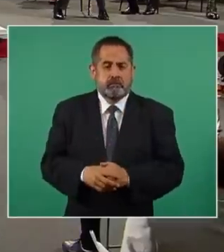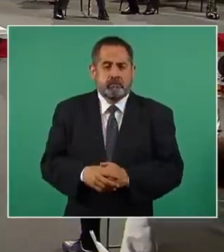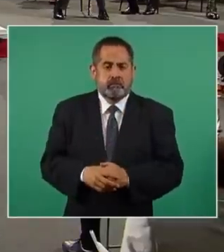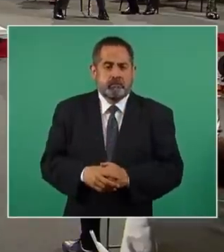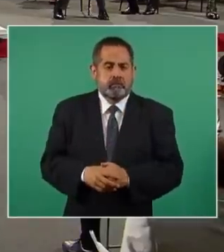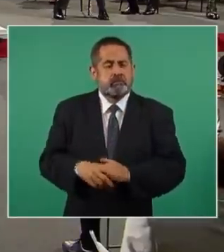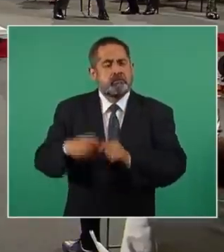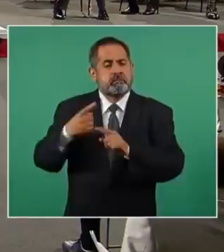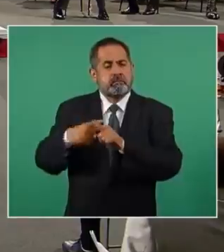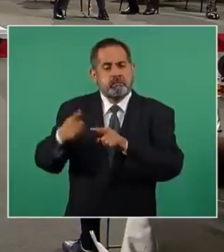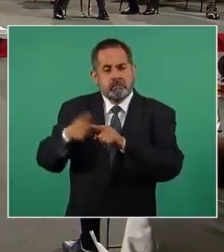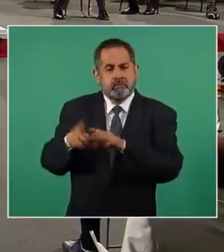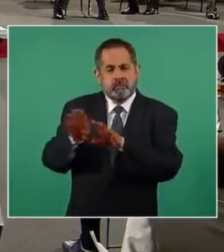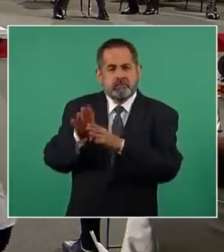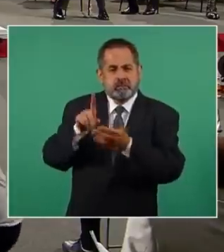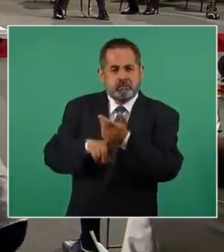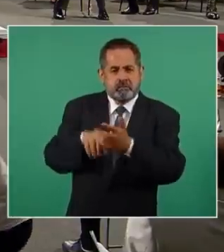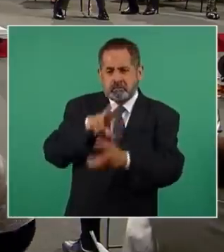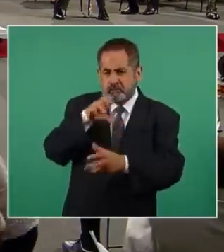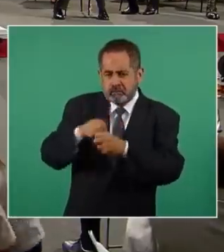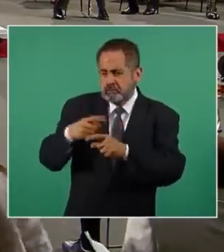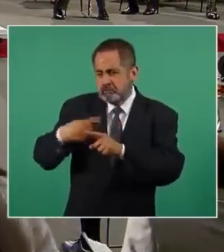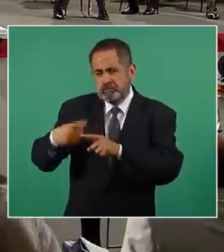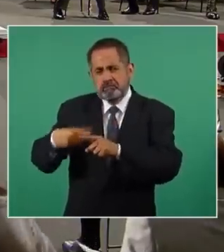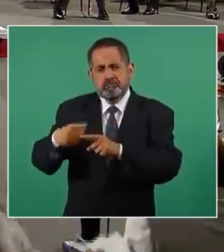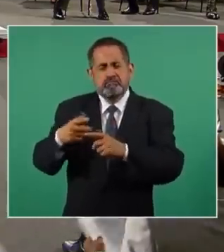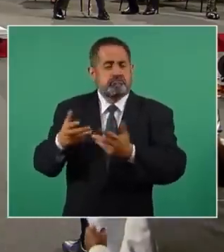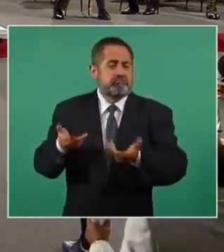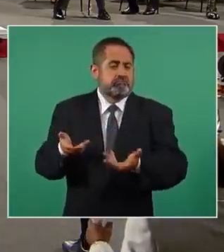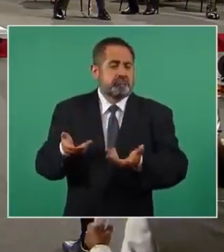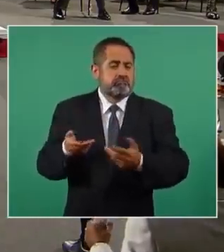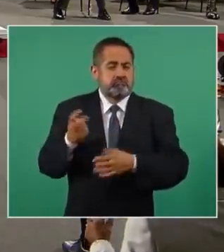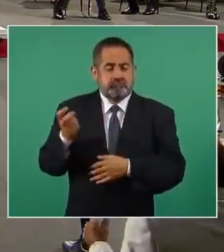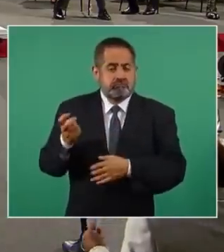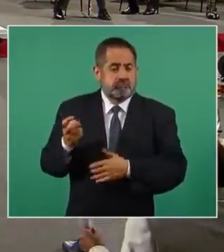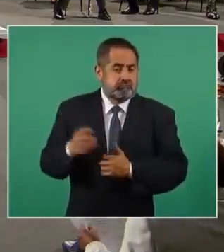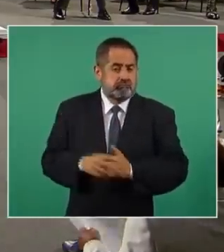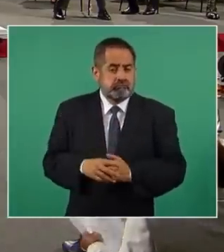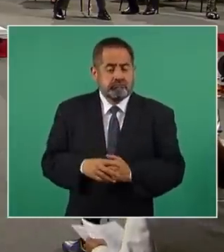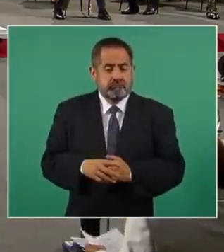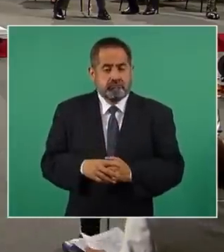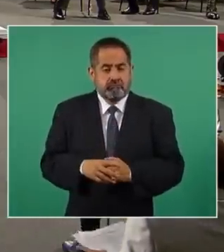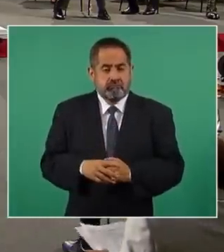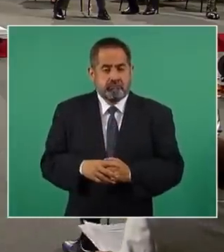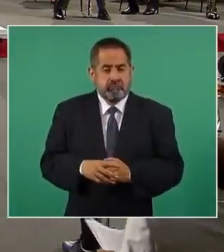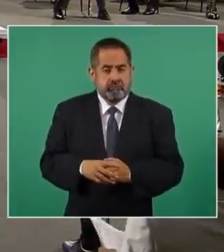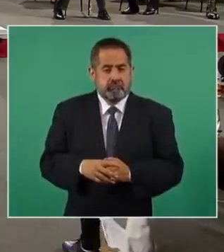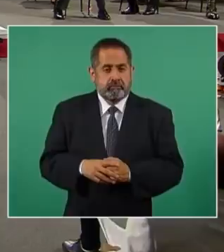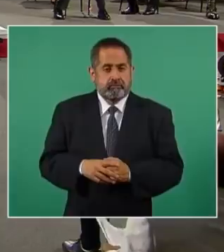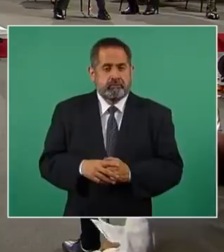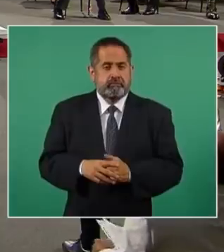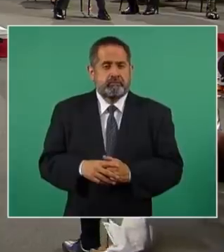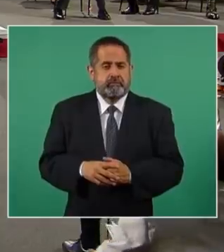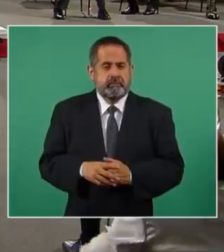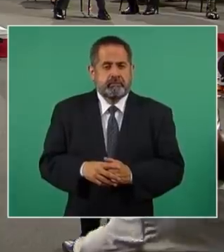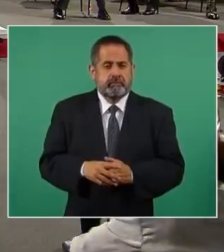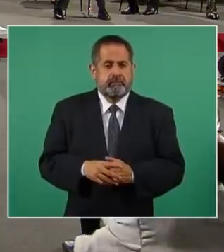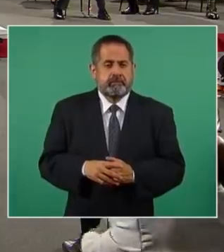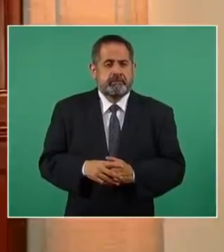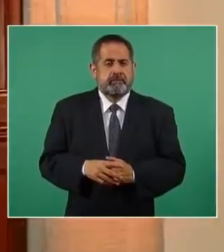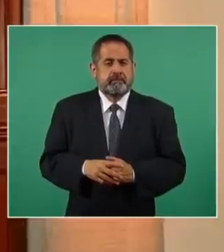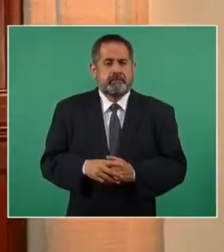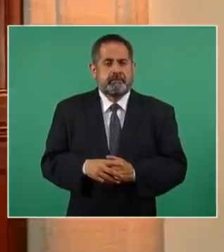distintos tipos de, se llama?, de composición, esta que son viendo de frente, la que sigue.